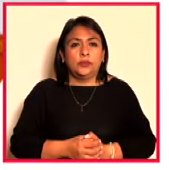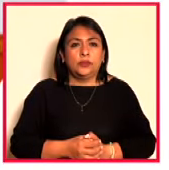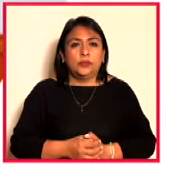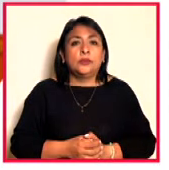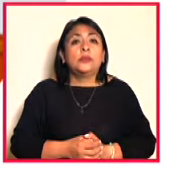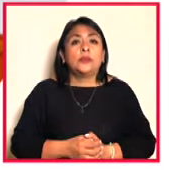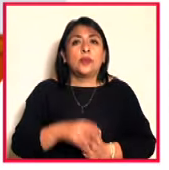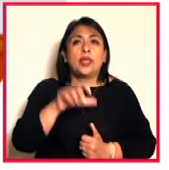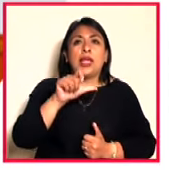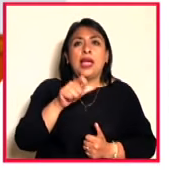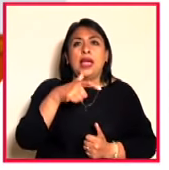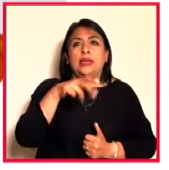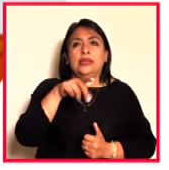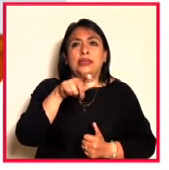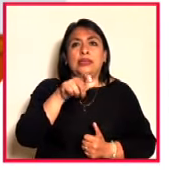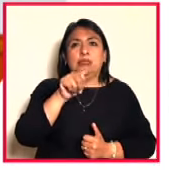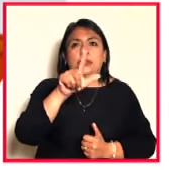Aquixtla, Puebla.